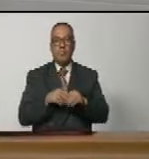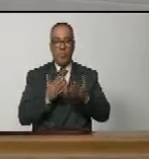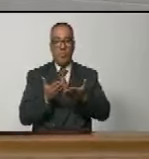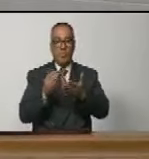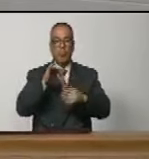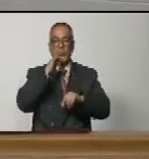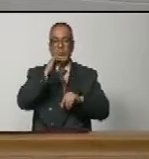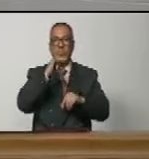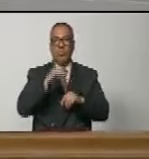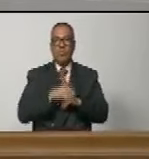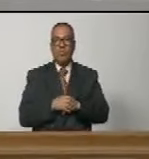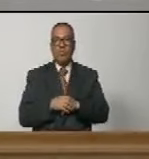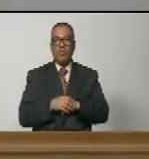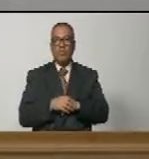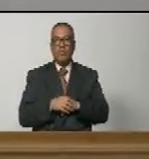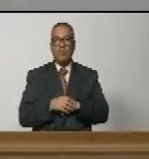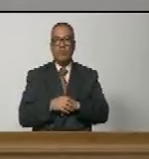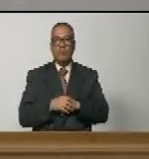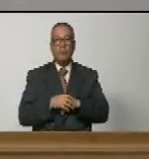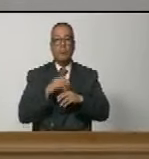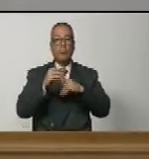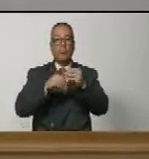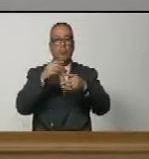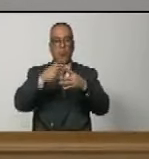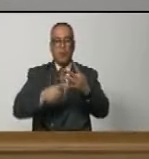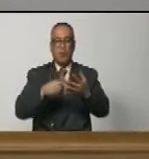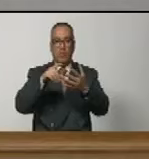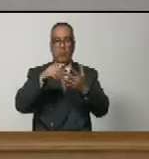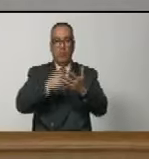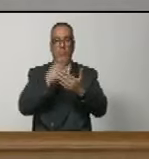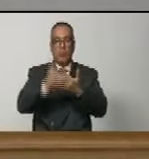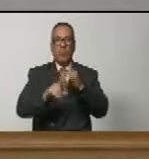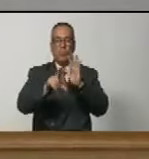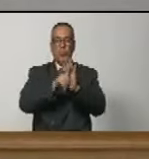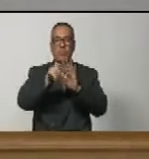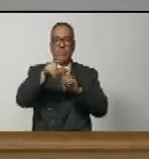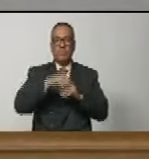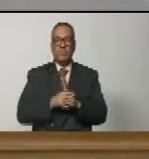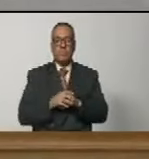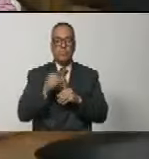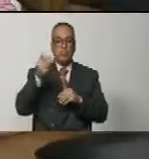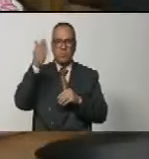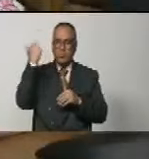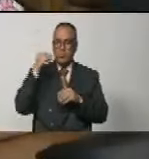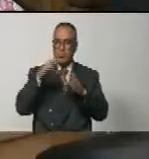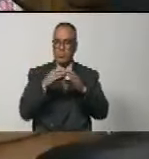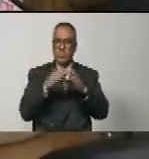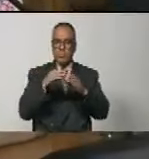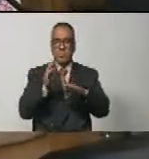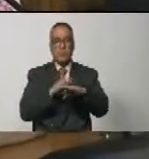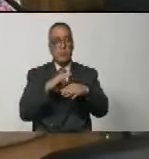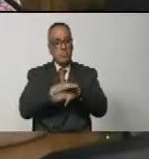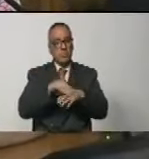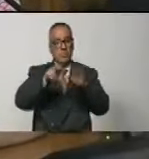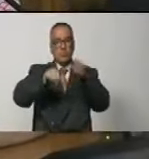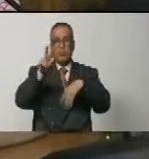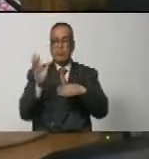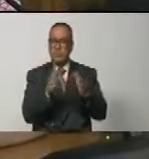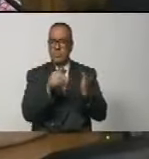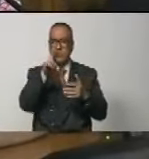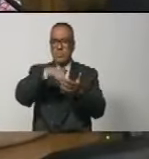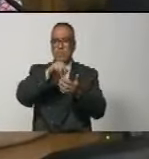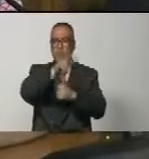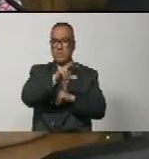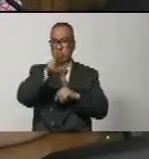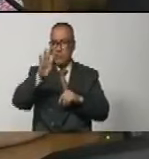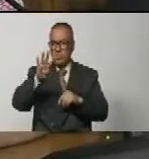sírvase informar el estatus del referido proyecto de ley. En la sesión ordinaria del día martes 12 de marzo